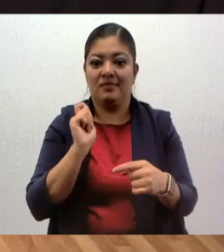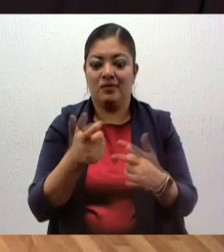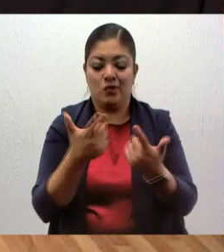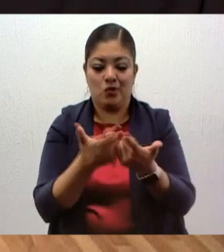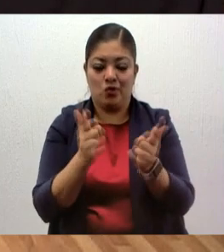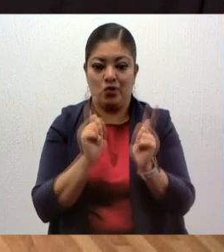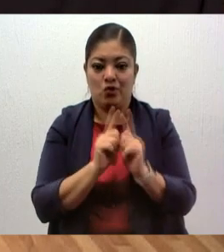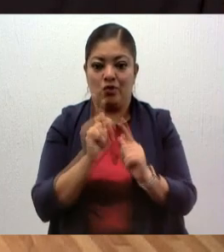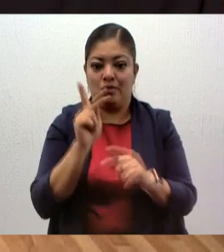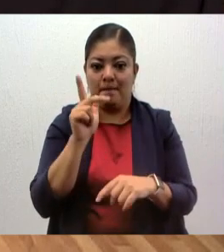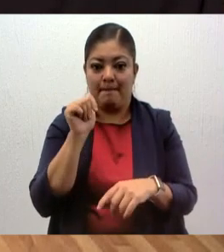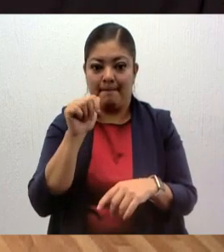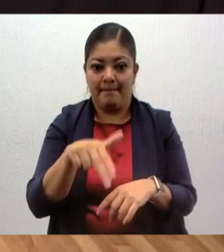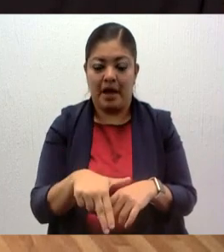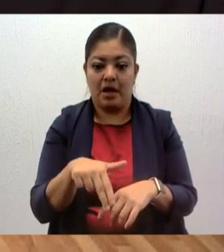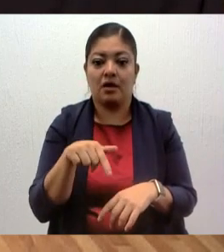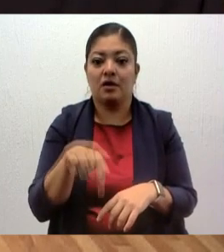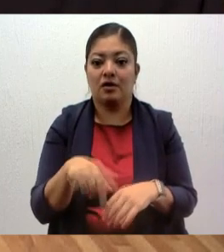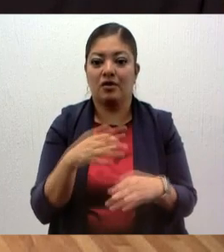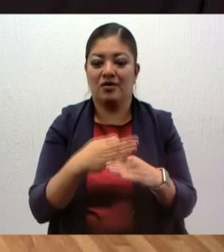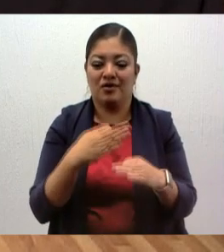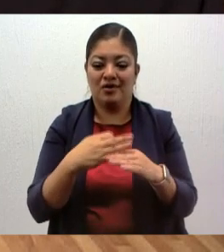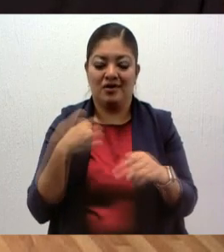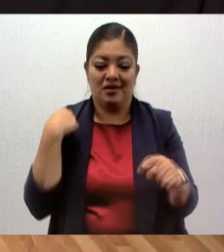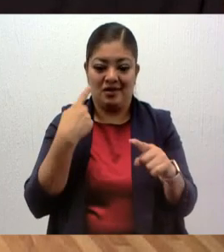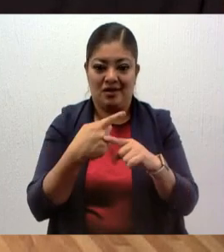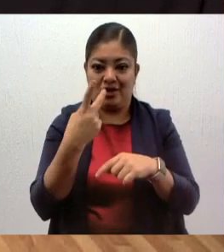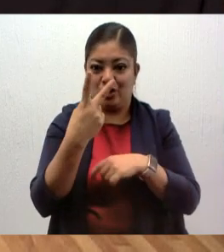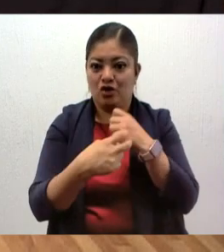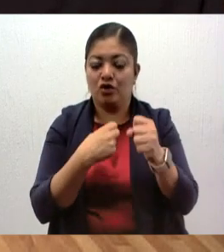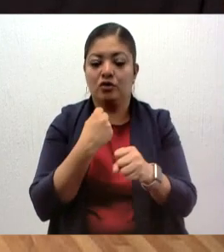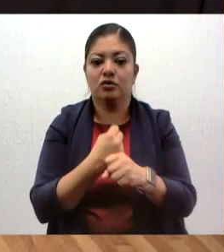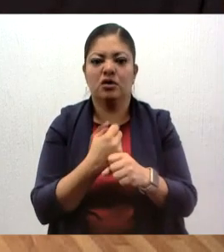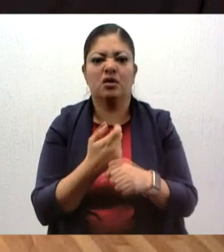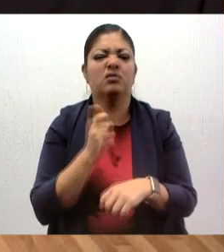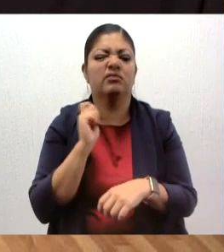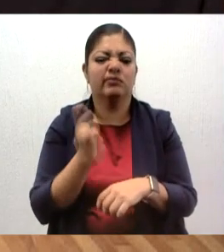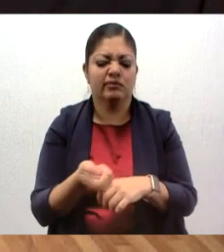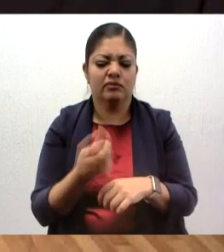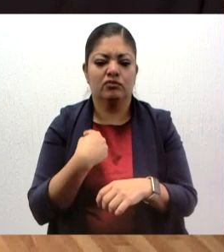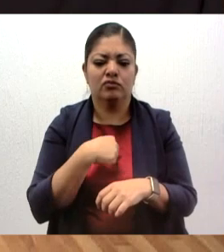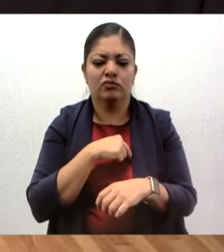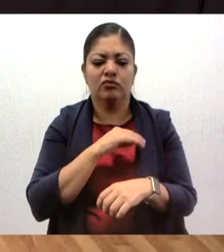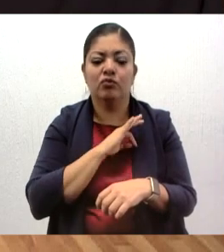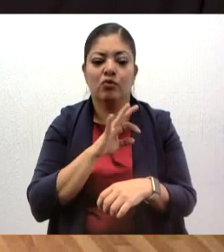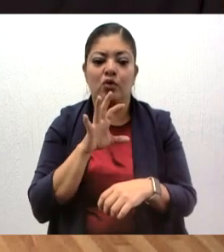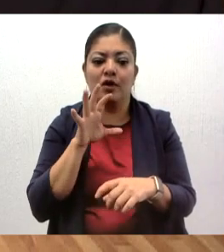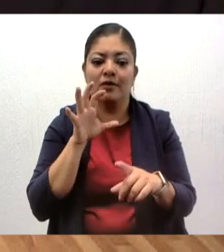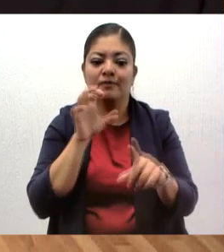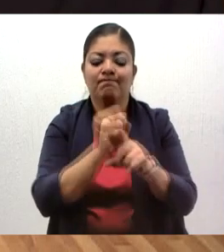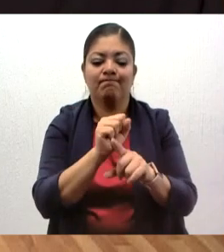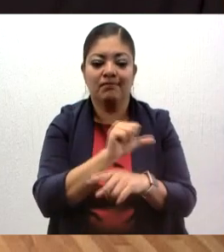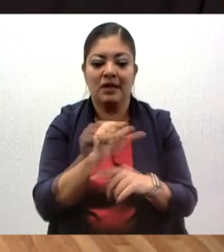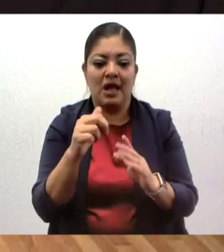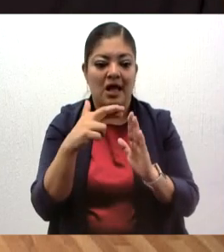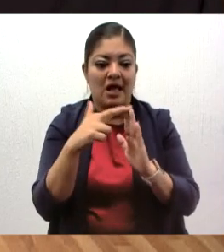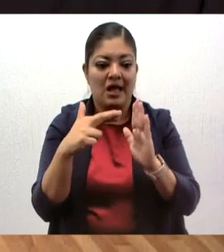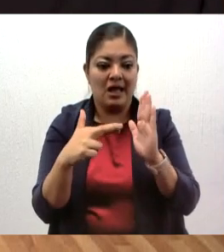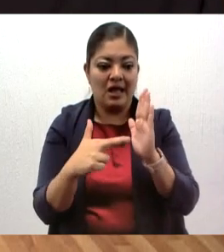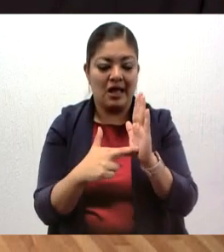pan en estos últimos do años de lograr eh bajo los argumentos eh